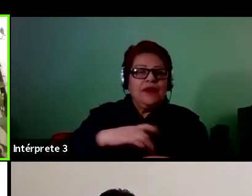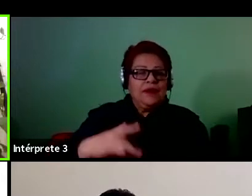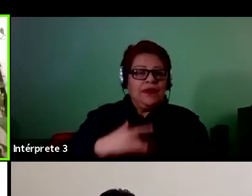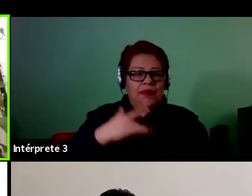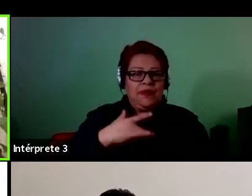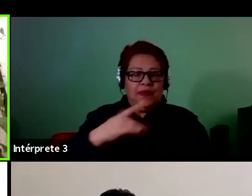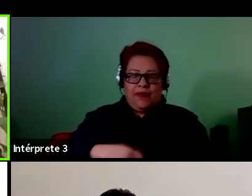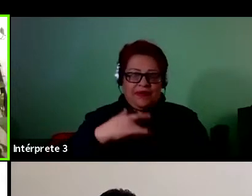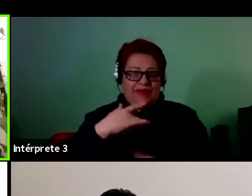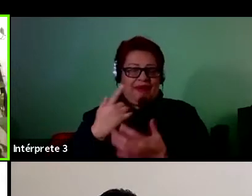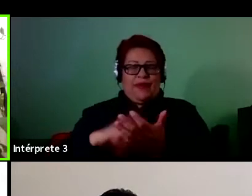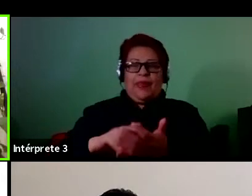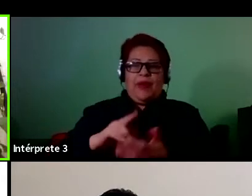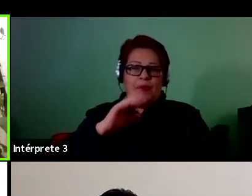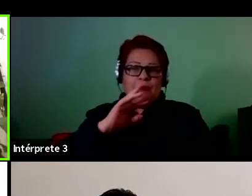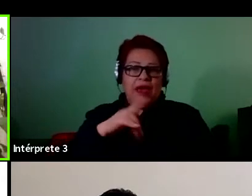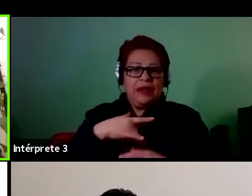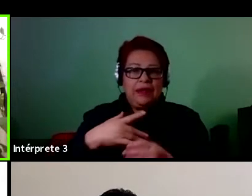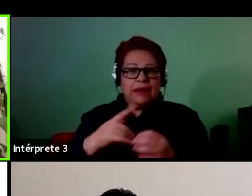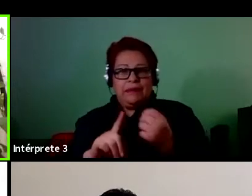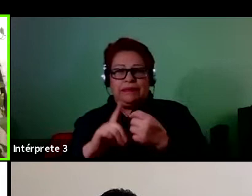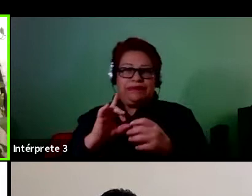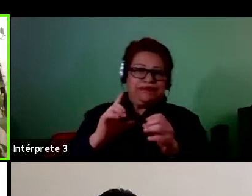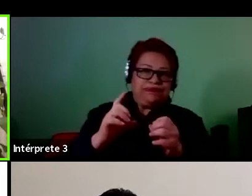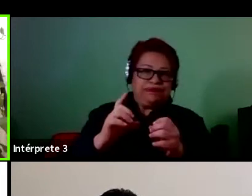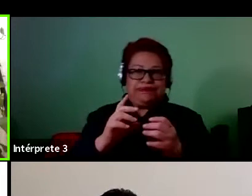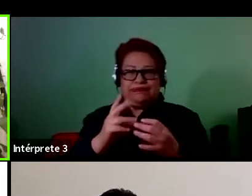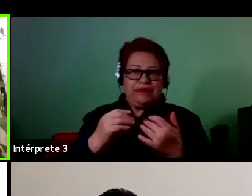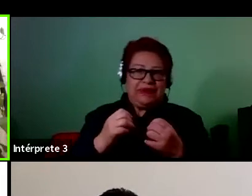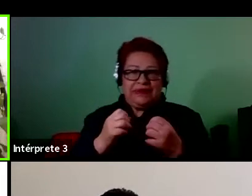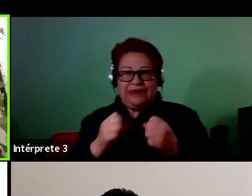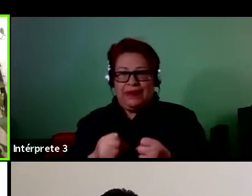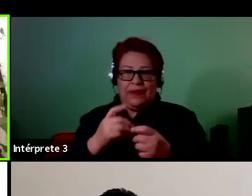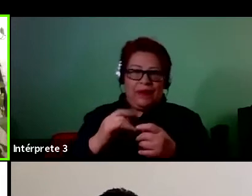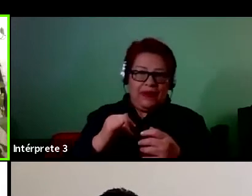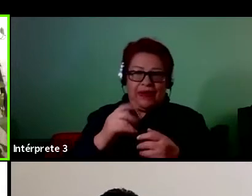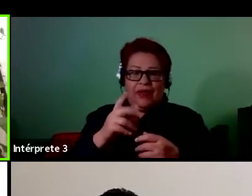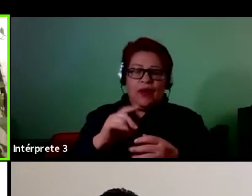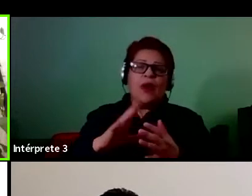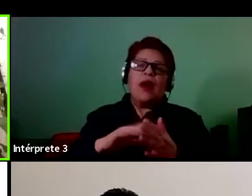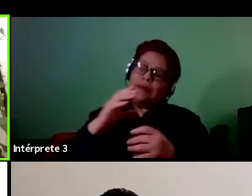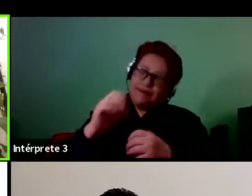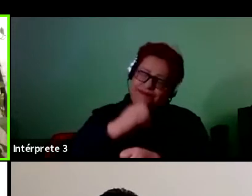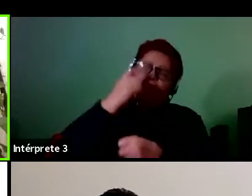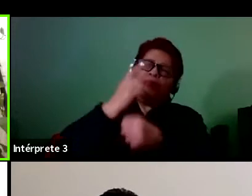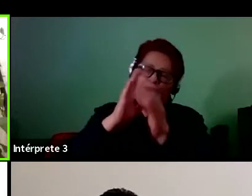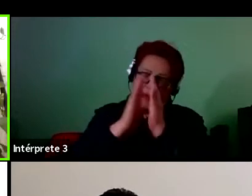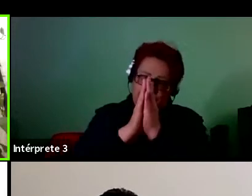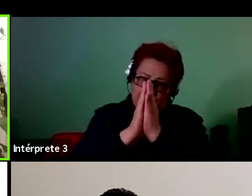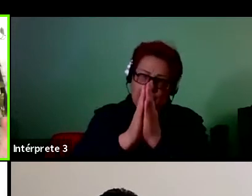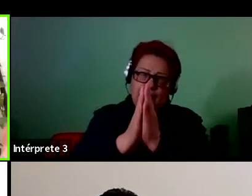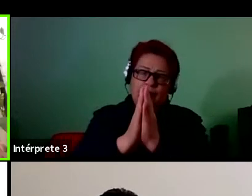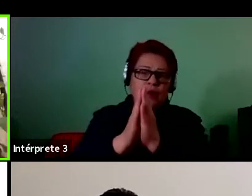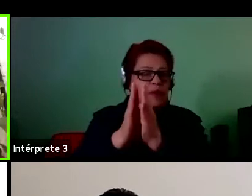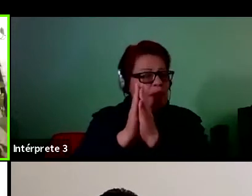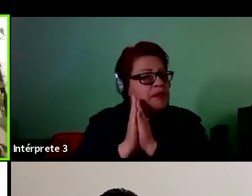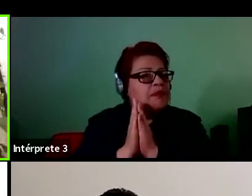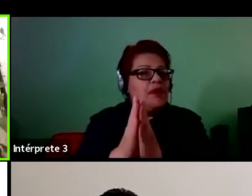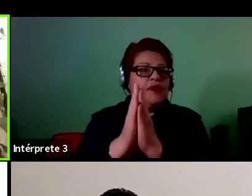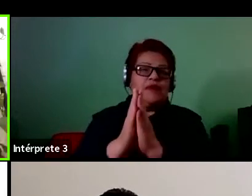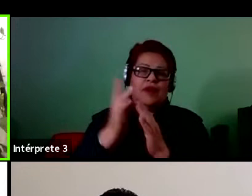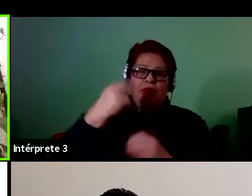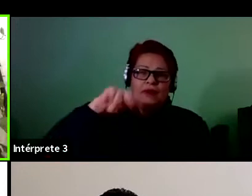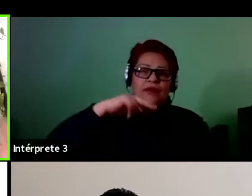nos sentimos mucho más inseguras en el espacio público. Entonces, démonos la oportunidad, por favor, se lo suplico, a nosotras,